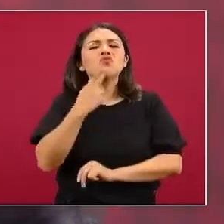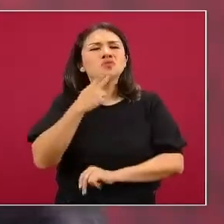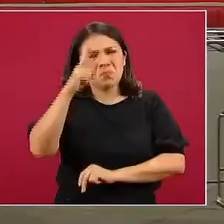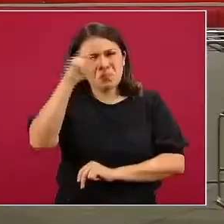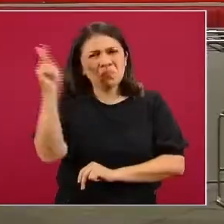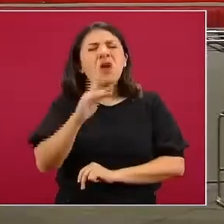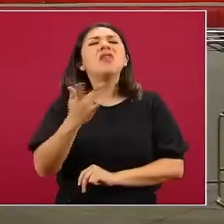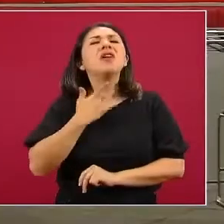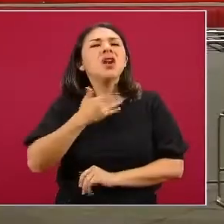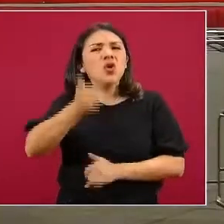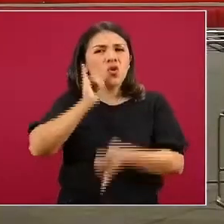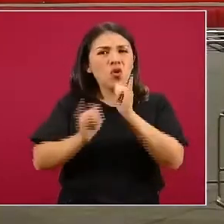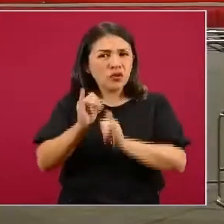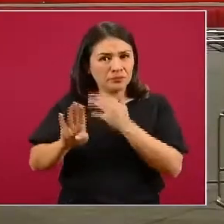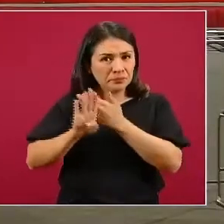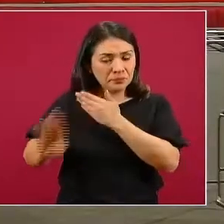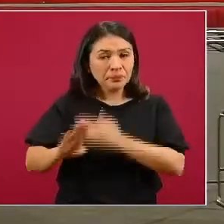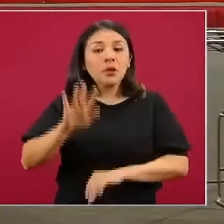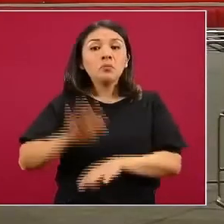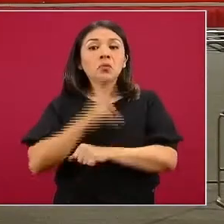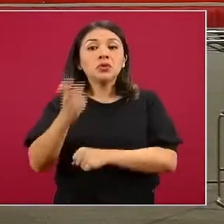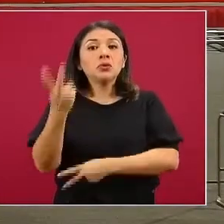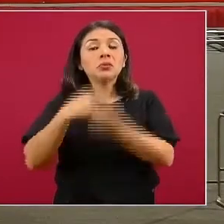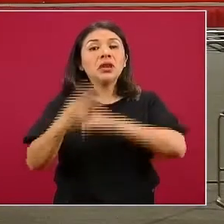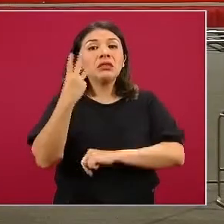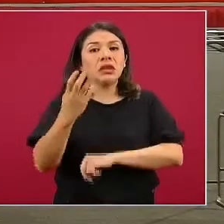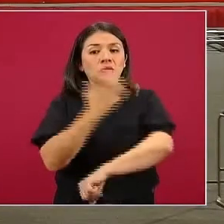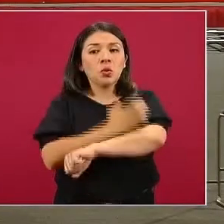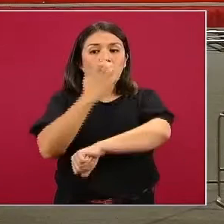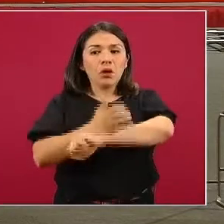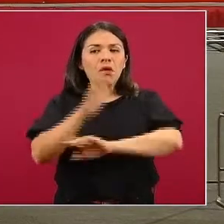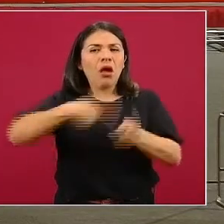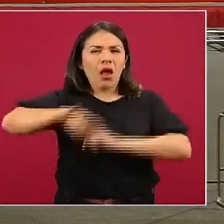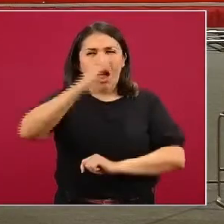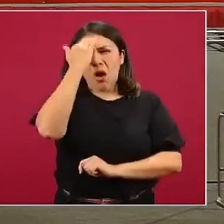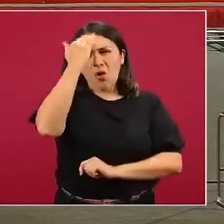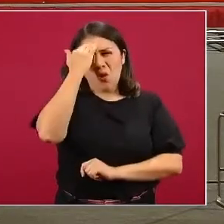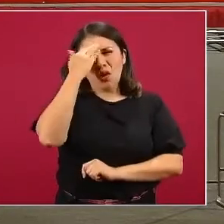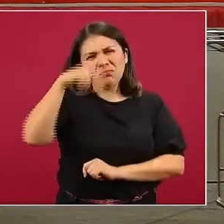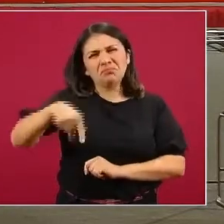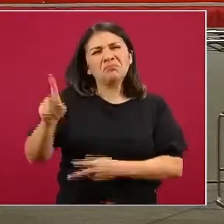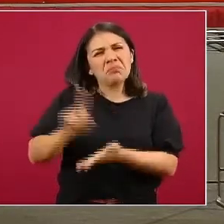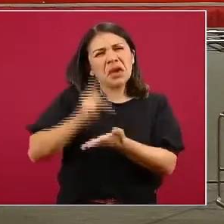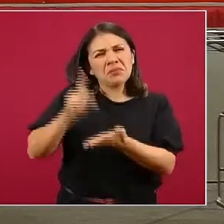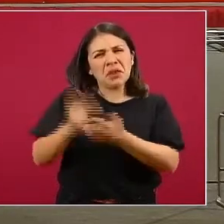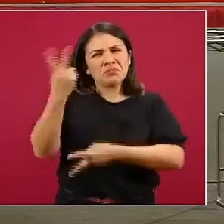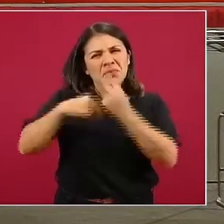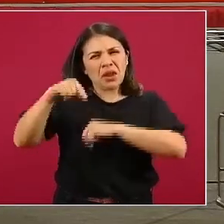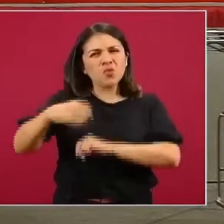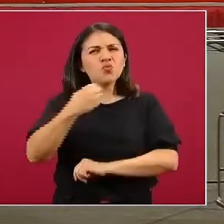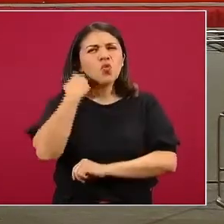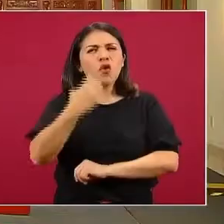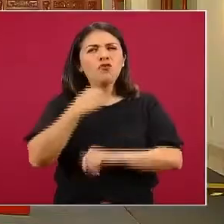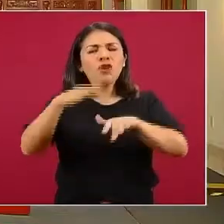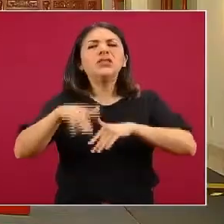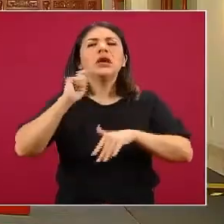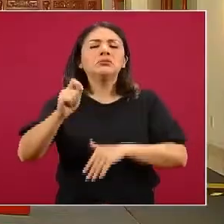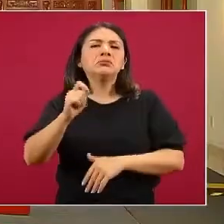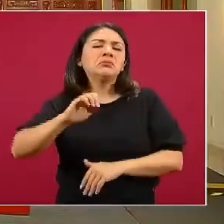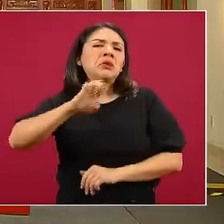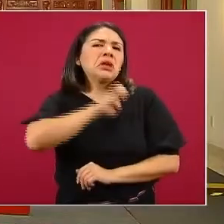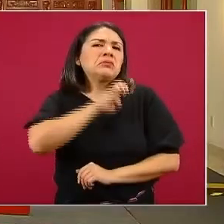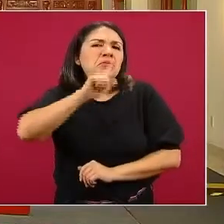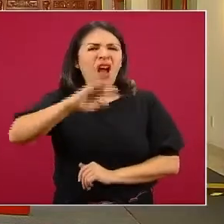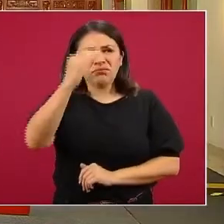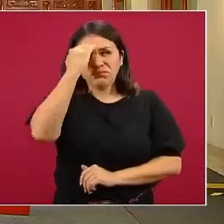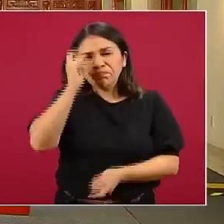Alcohol. Y por eso tenemos a tres compañeros ya muy conocidos aquí en esta conferencia de prensa, que son especialistas